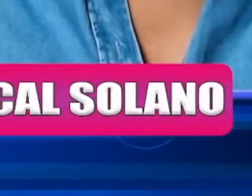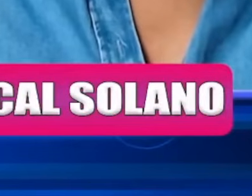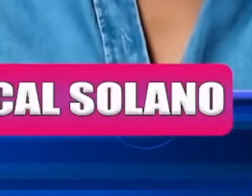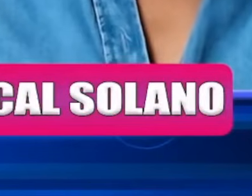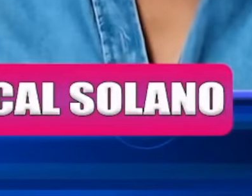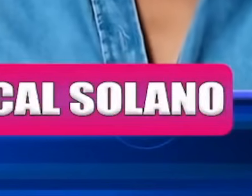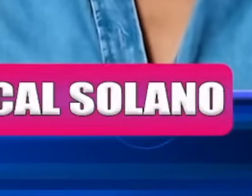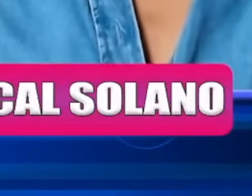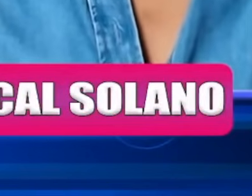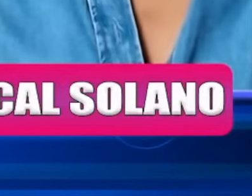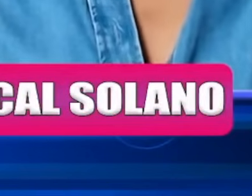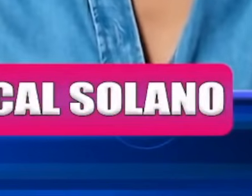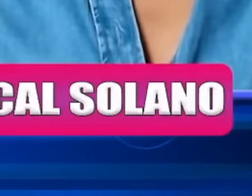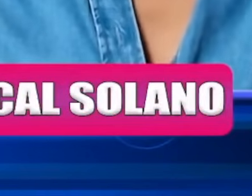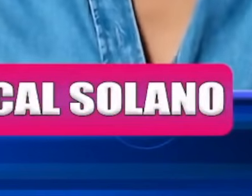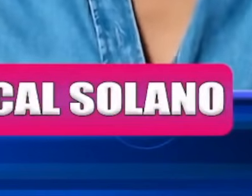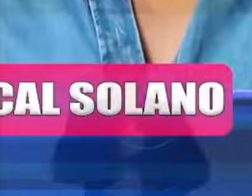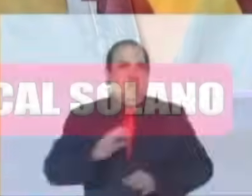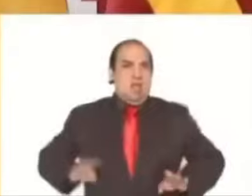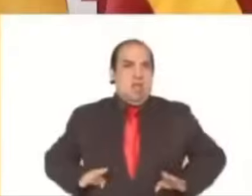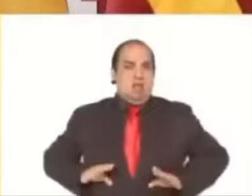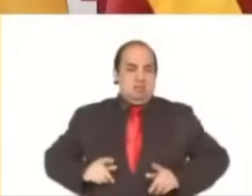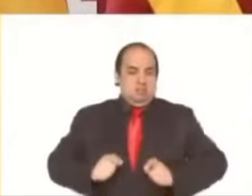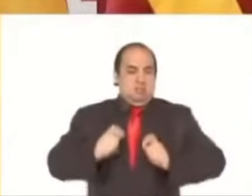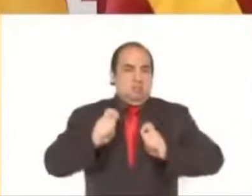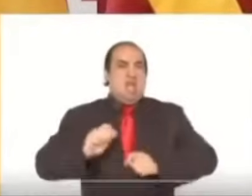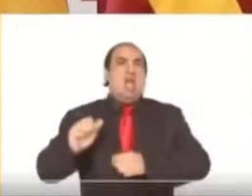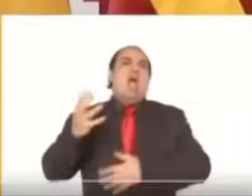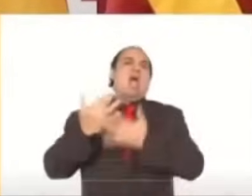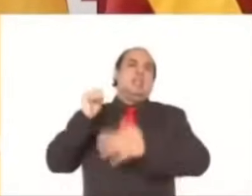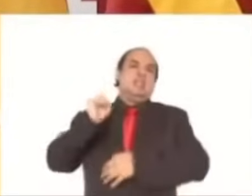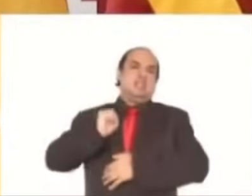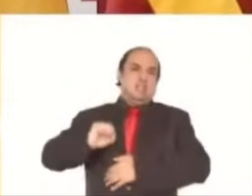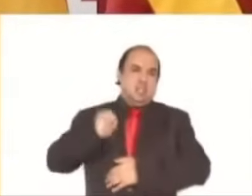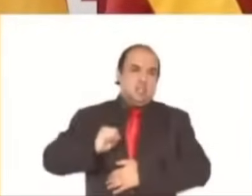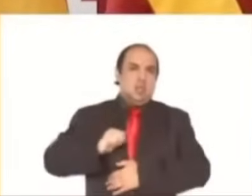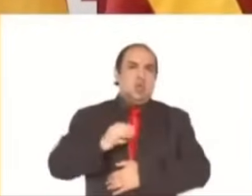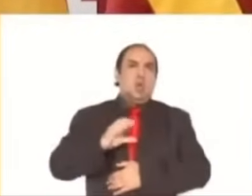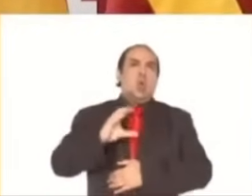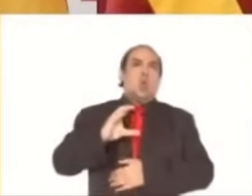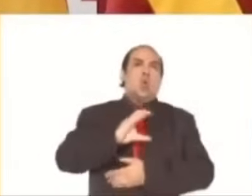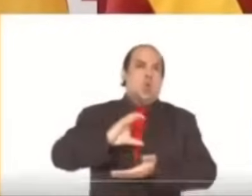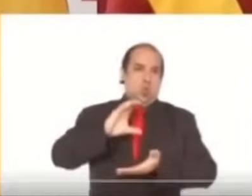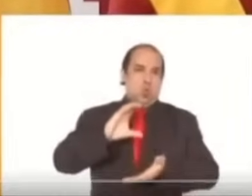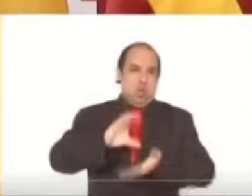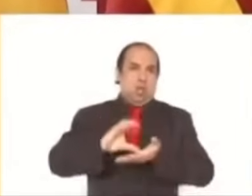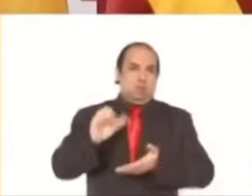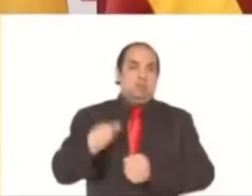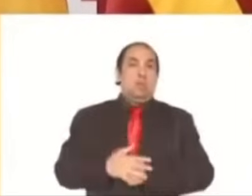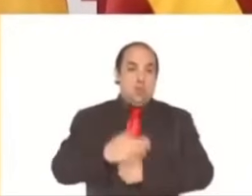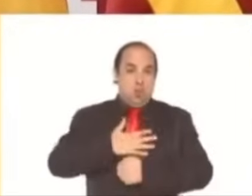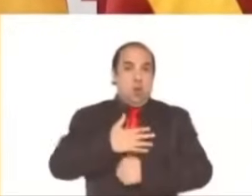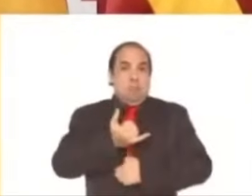que desgraciadamente nos ha caracterizado durante siglos de colonialismo. Les pido disculpas como europea y como